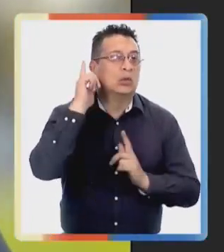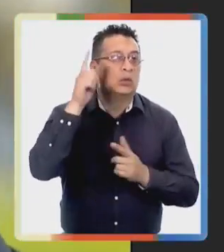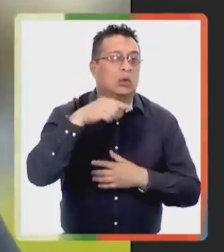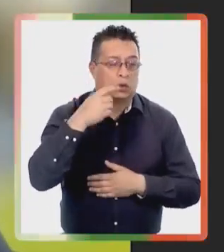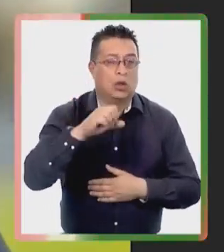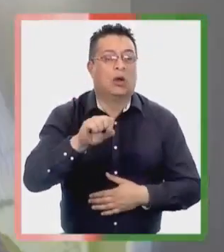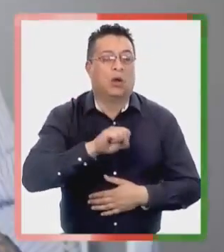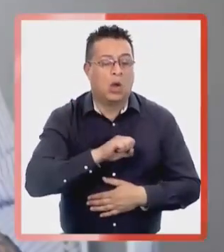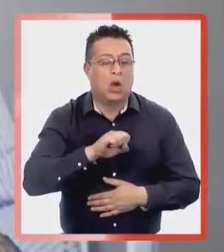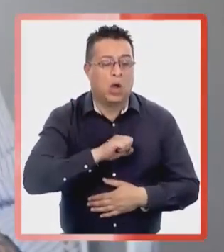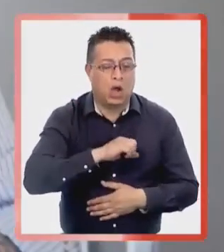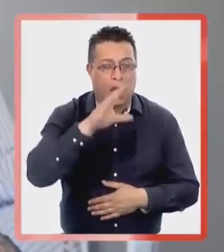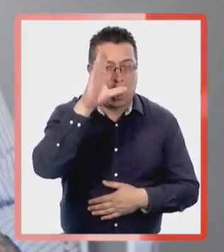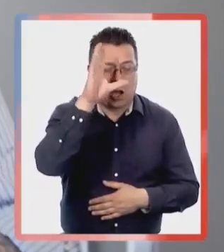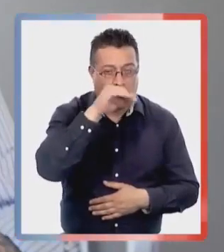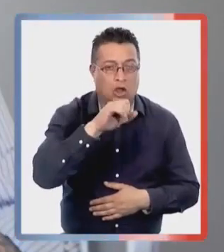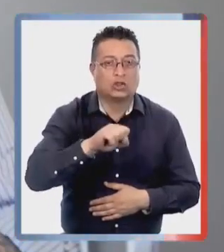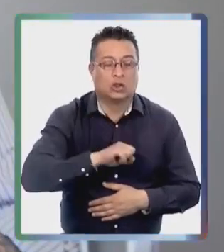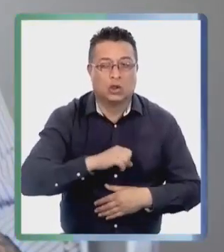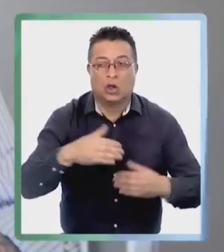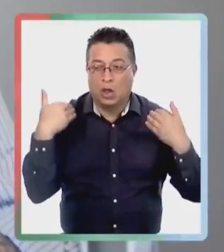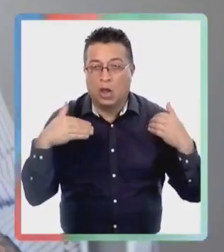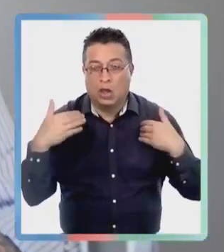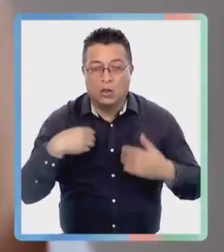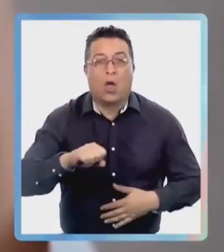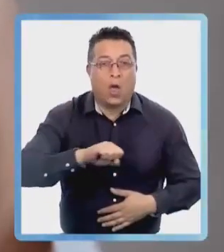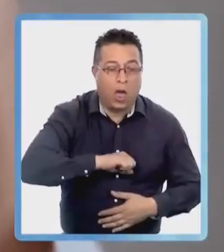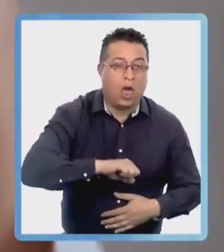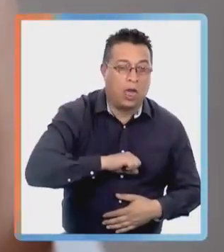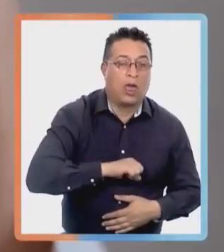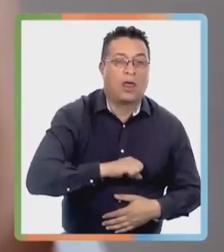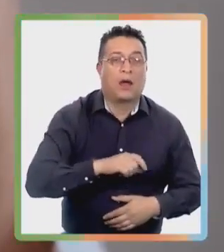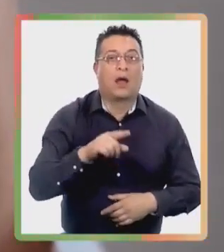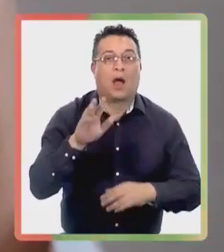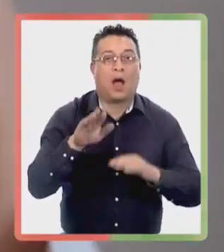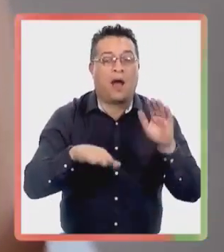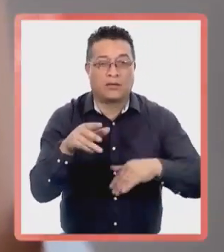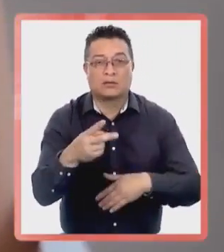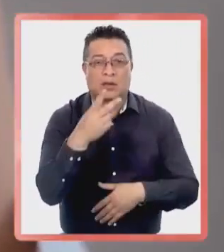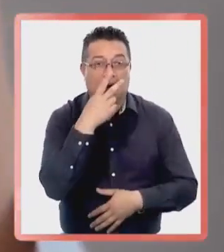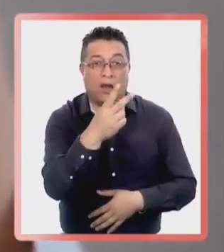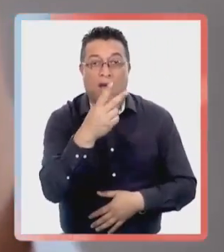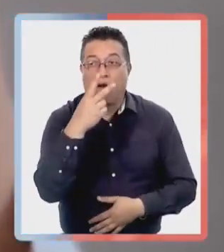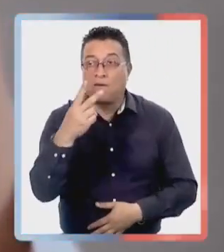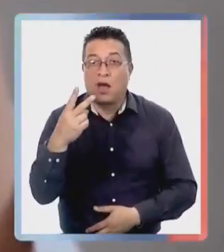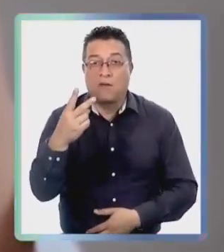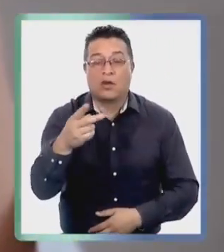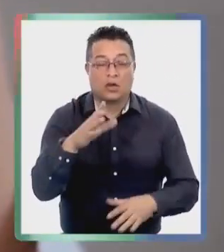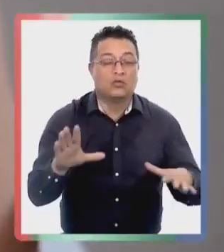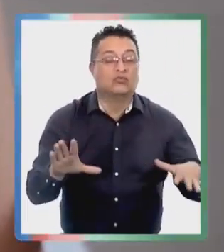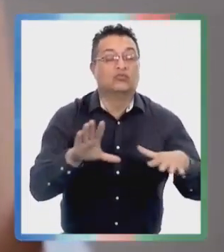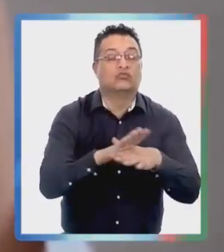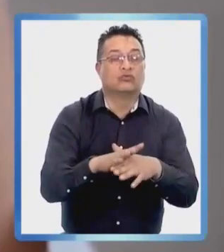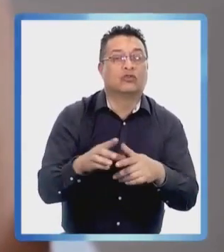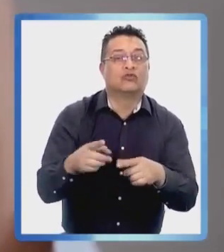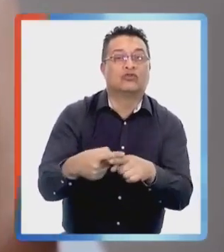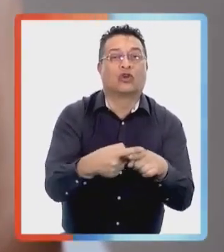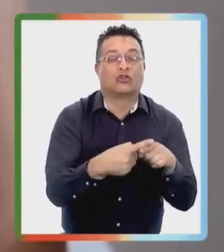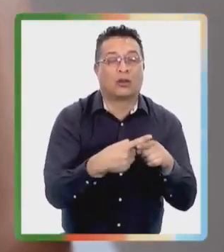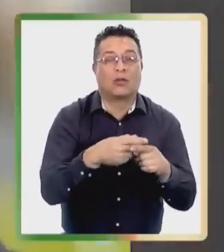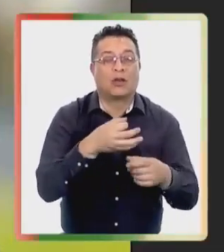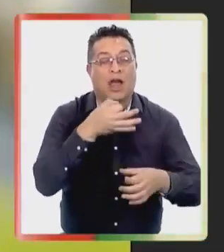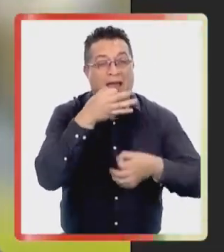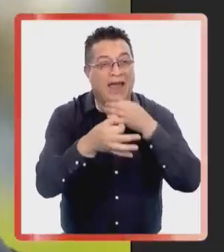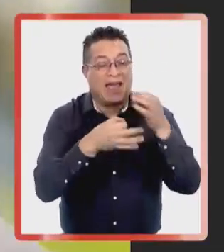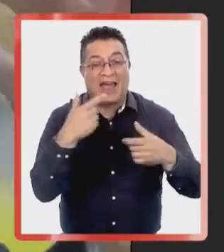que tosen durante la noche, que tosen durante la actividad física. Muchas veces son pacientes que tú ves que están en una junta social y les cuentan